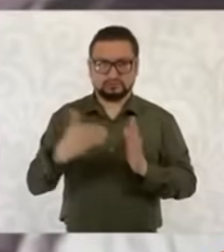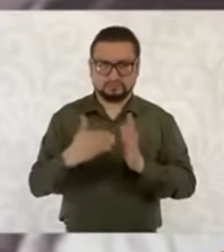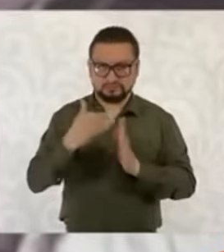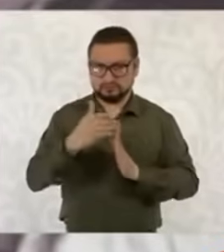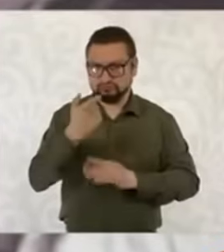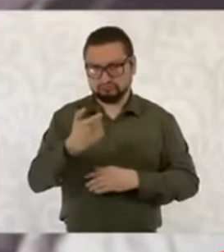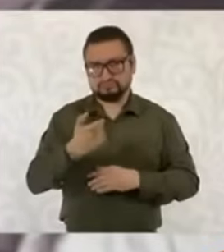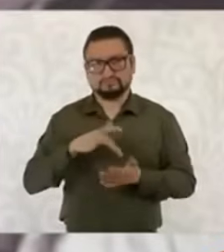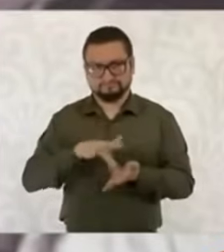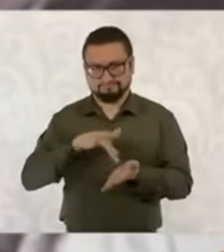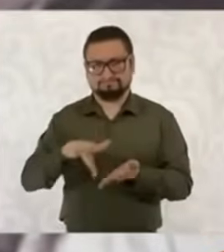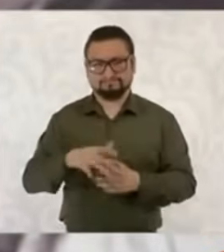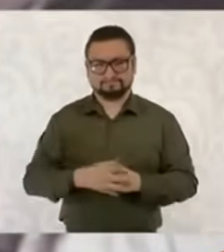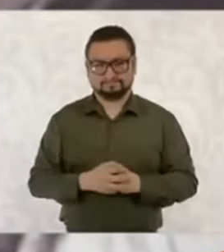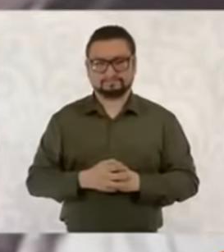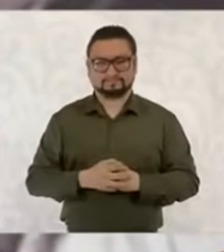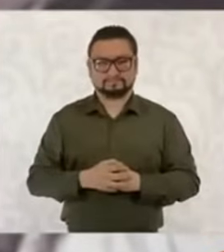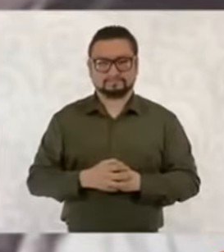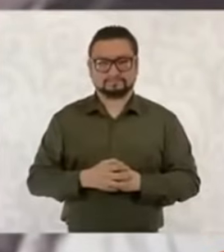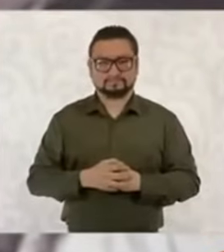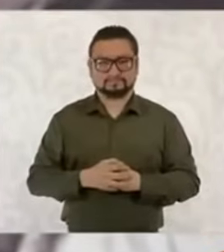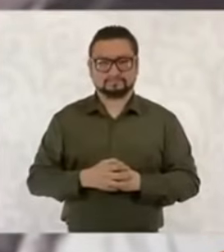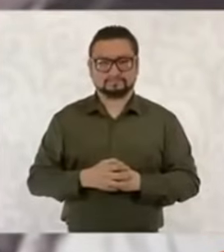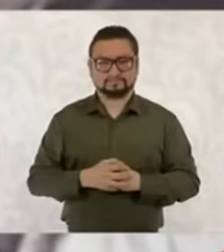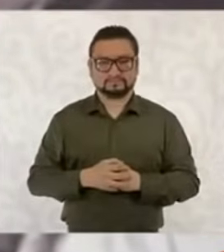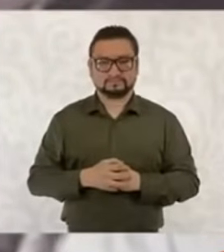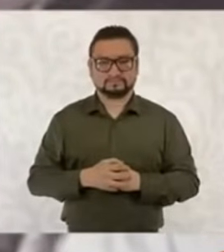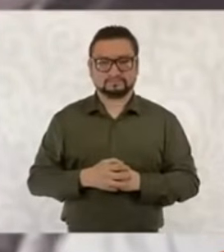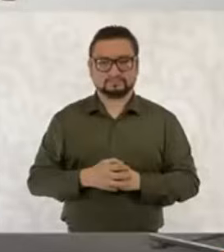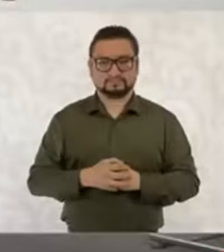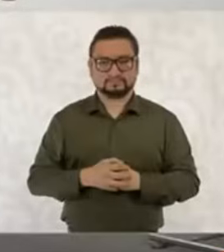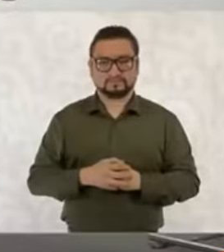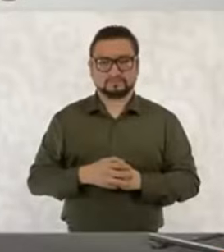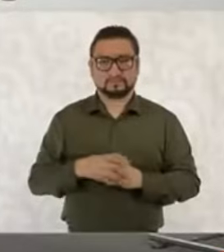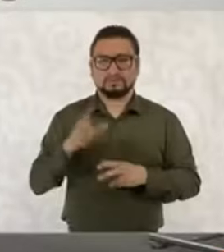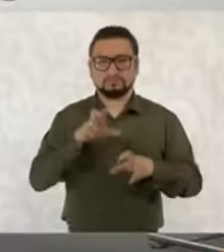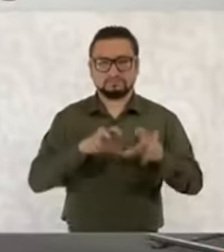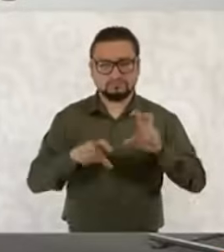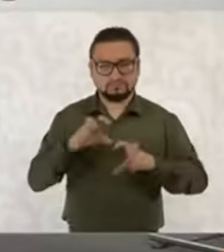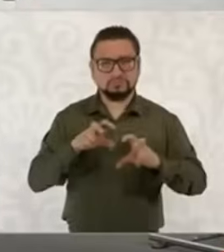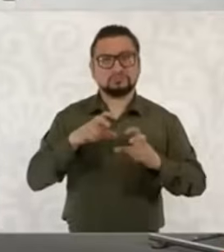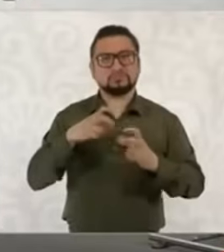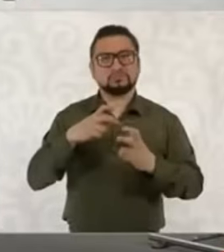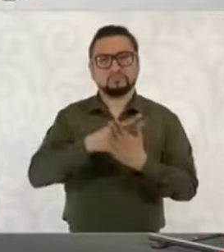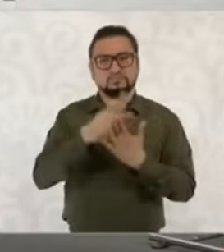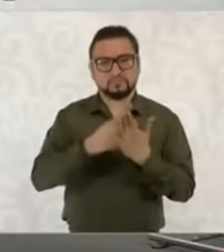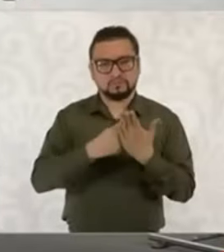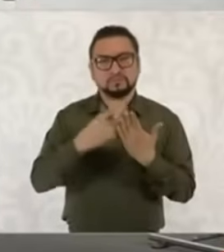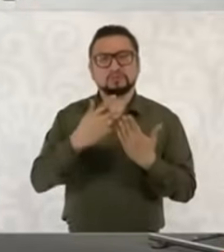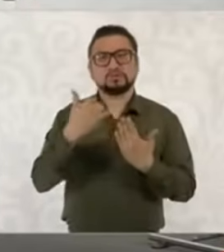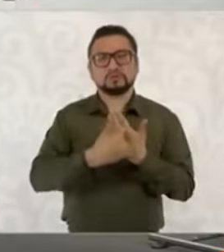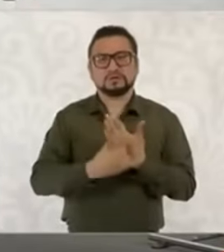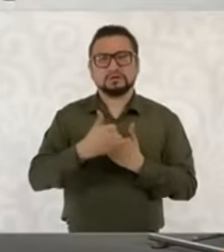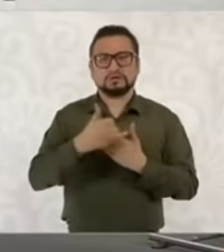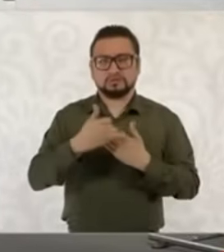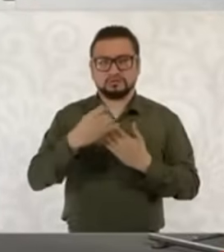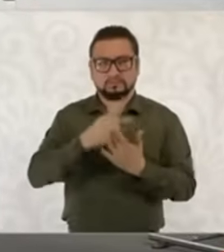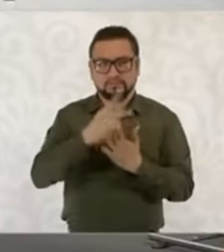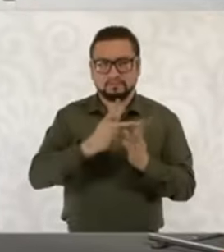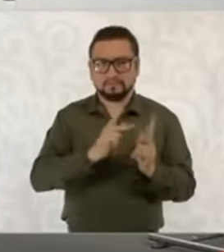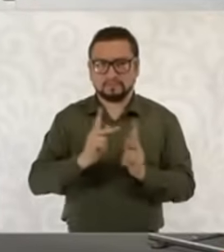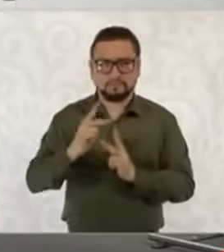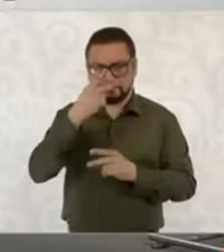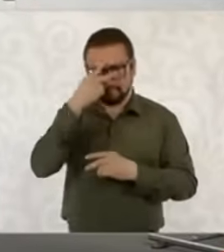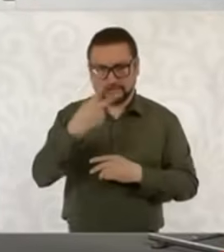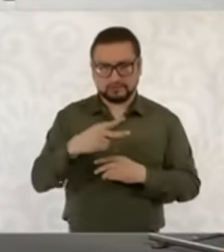de pesos. Por el lado de la inversión en proyectos de Plan México, la estrategia económica de la